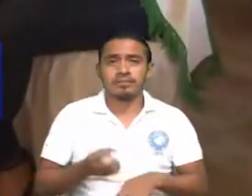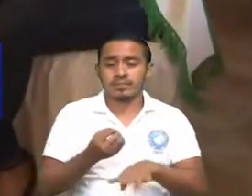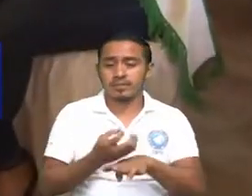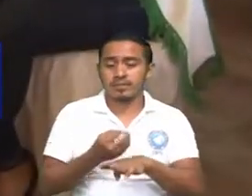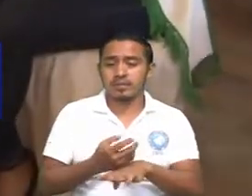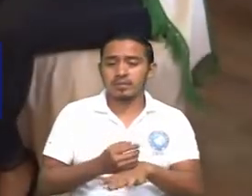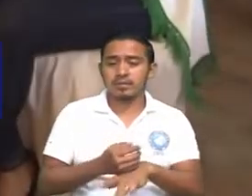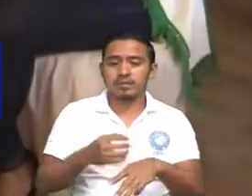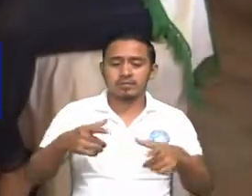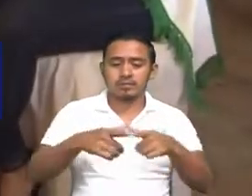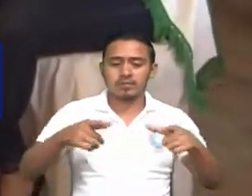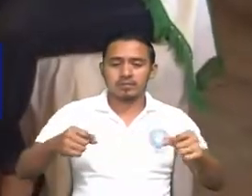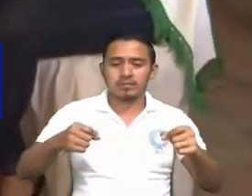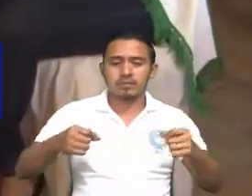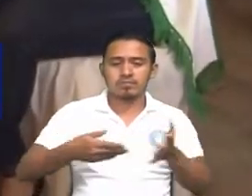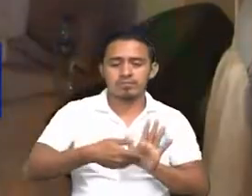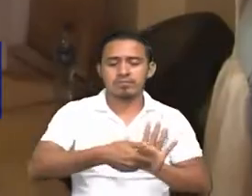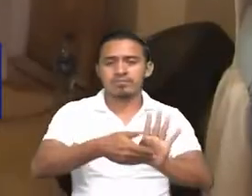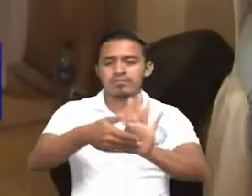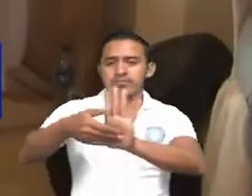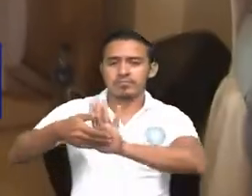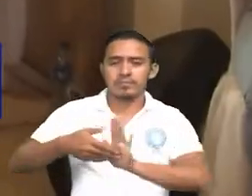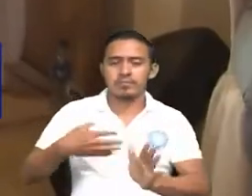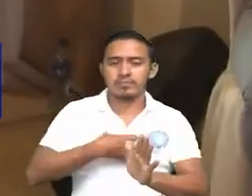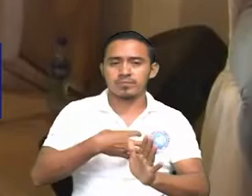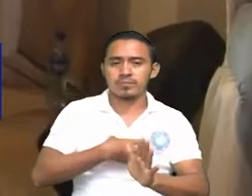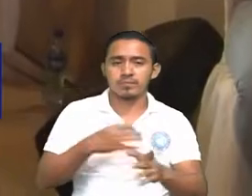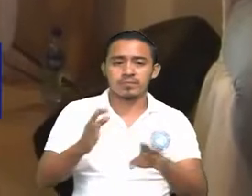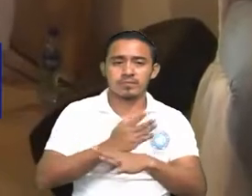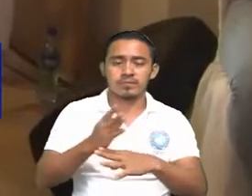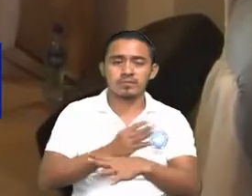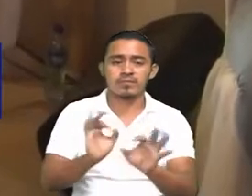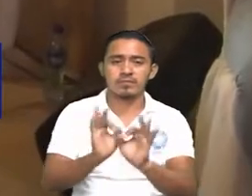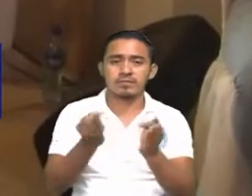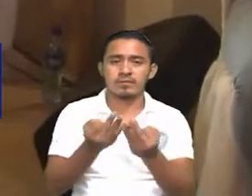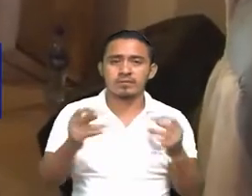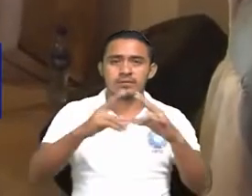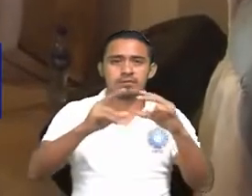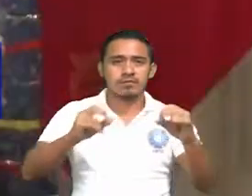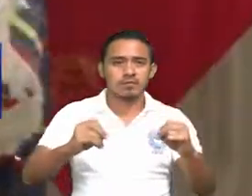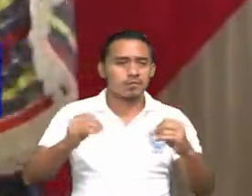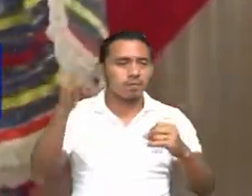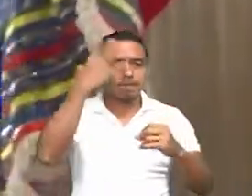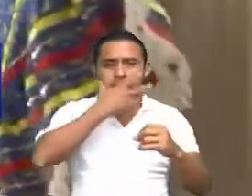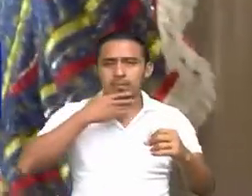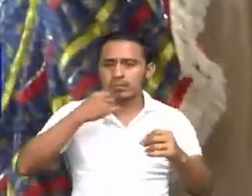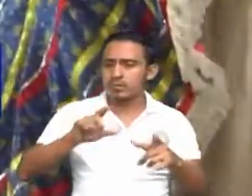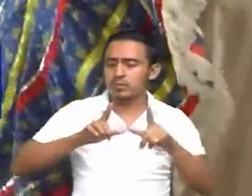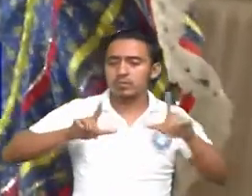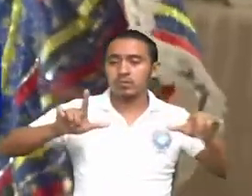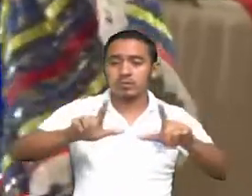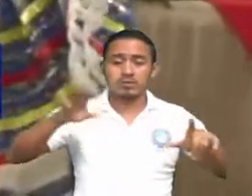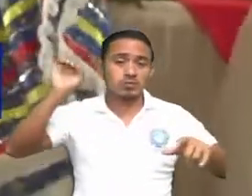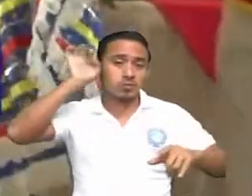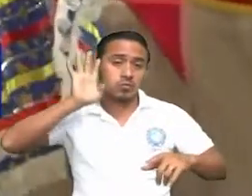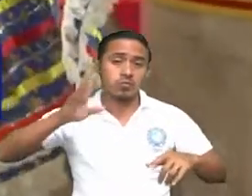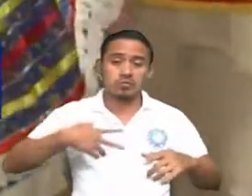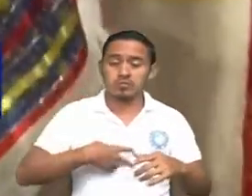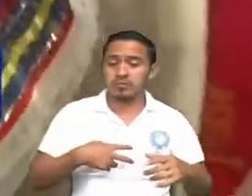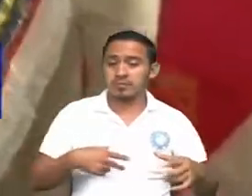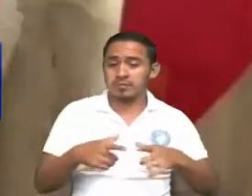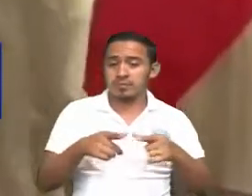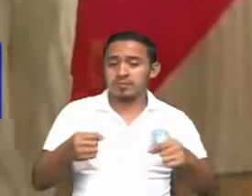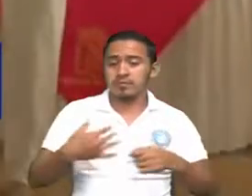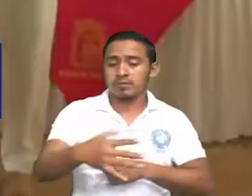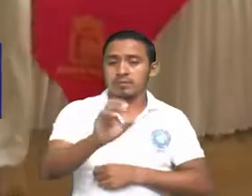Alcaldías del Poder Ciudadano de Managua ponen a disposición de las familias nicaragüenses atractivos turísticos del departamento para